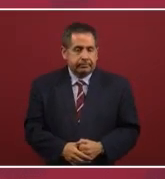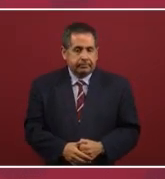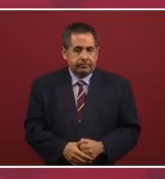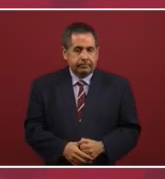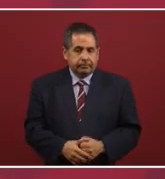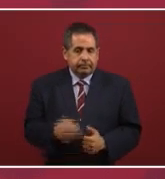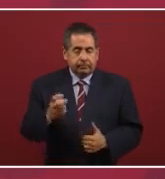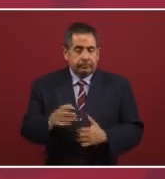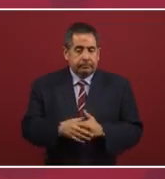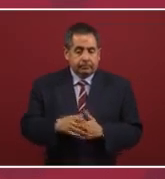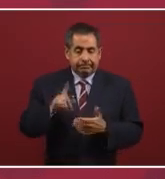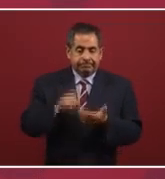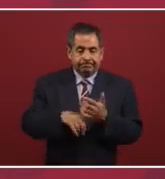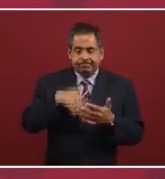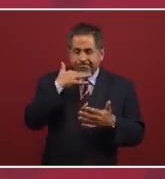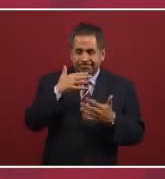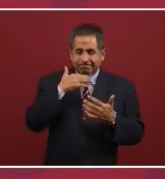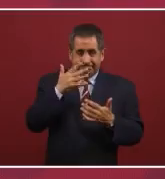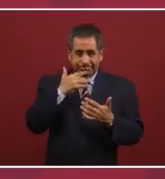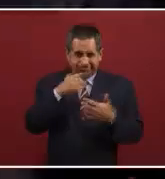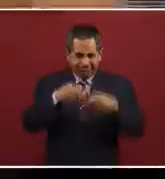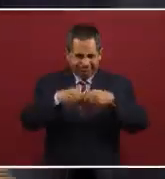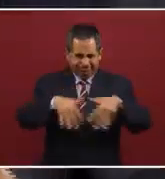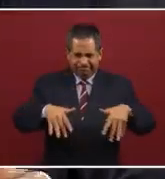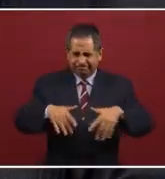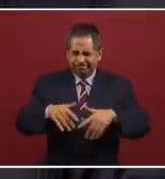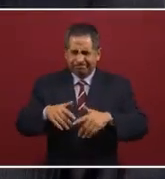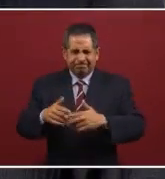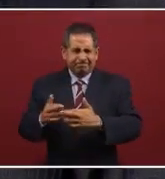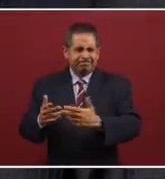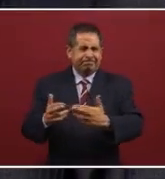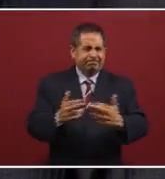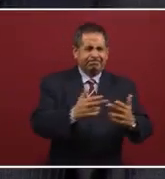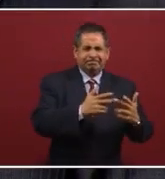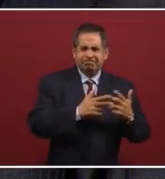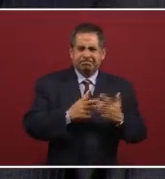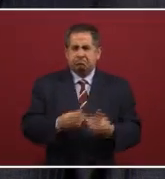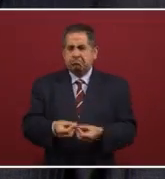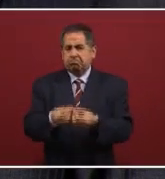Es que la corrupción destruye todo, acaba todo.